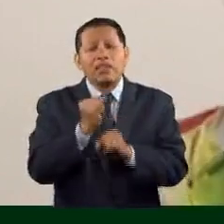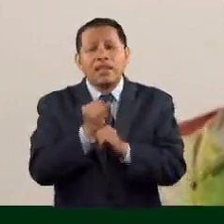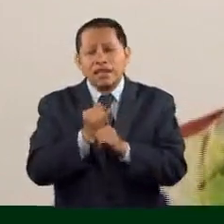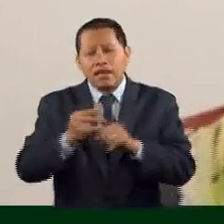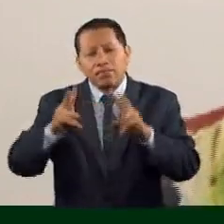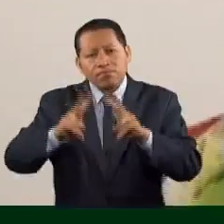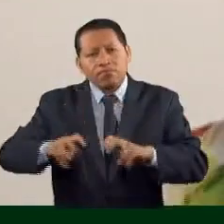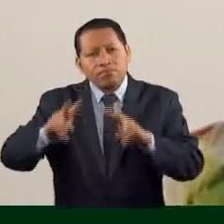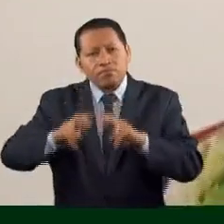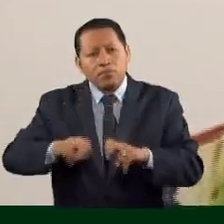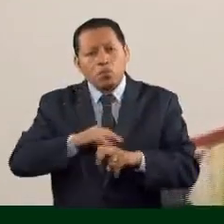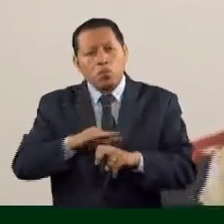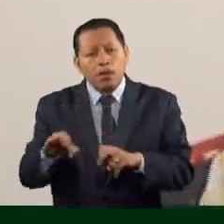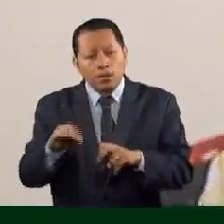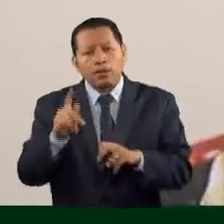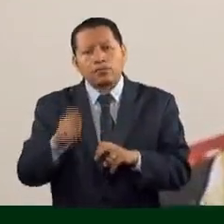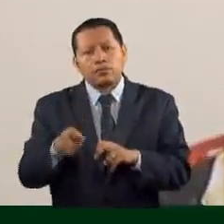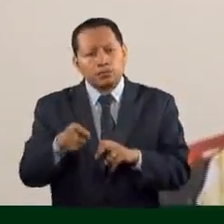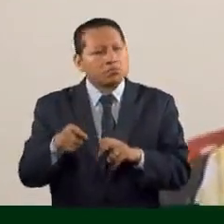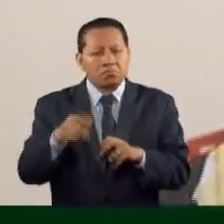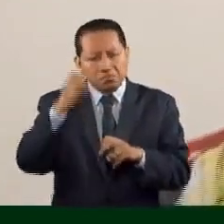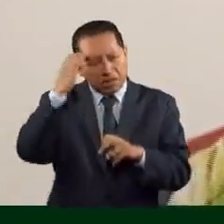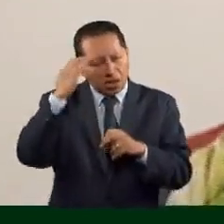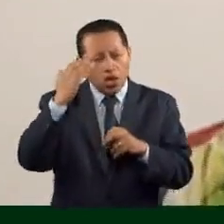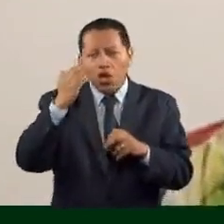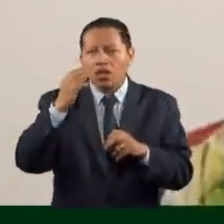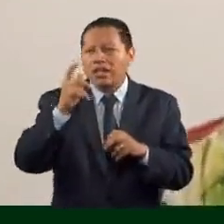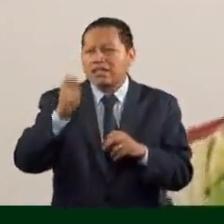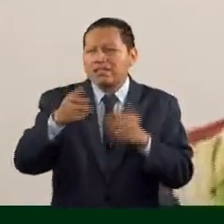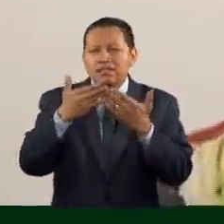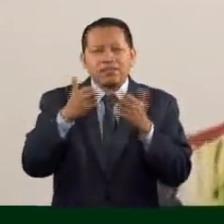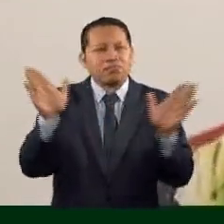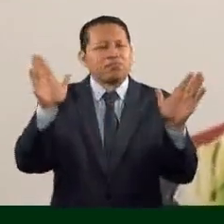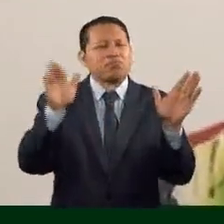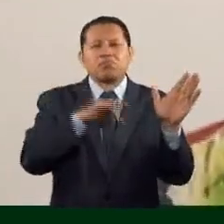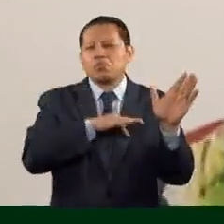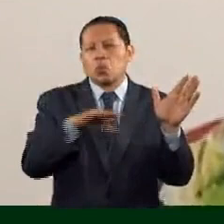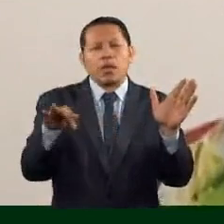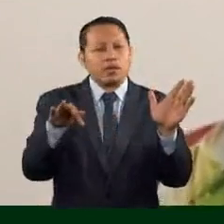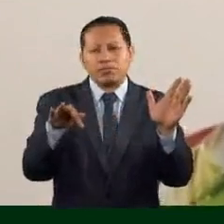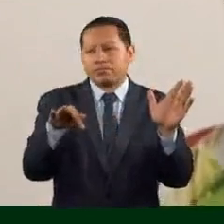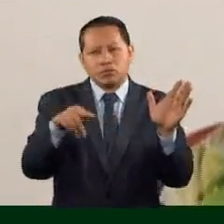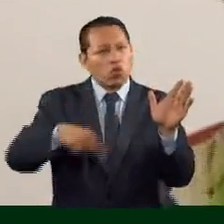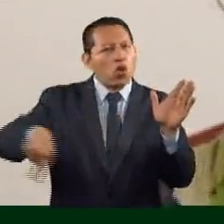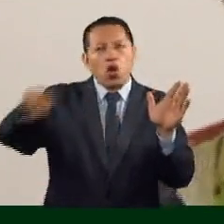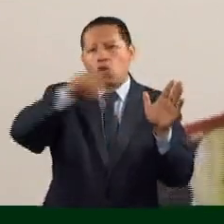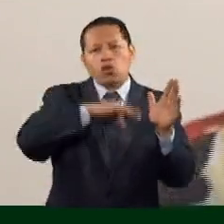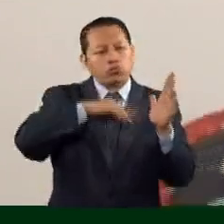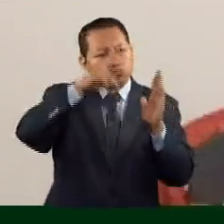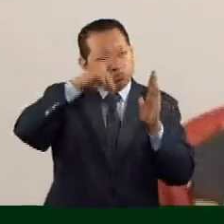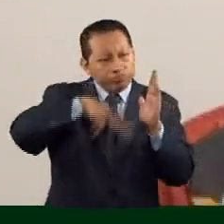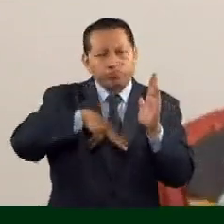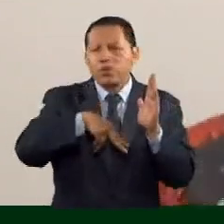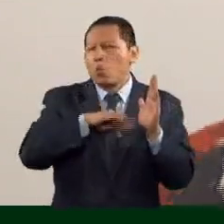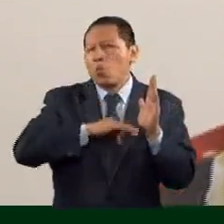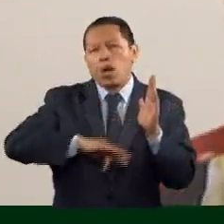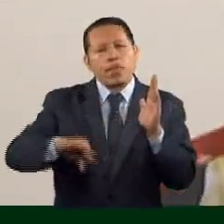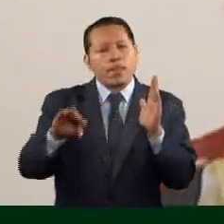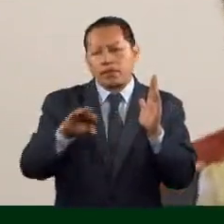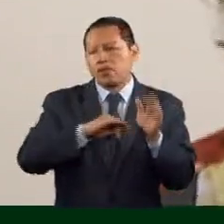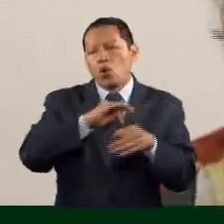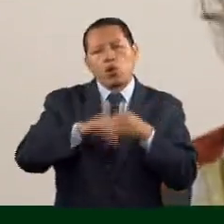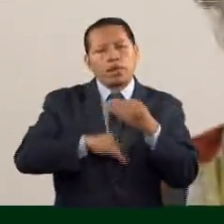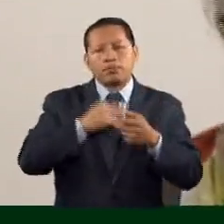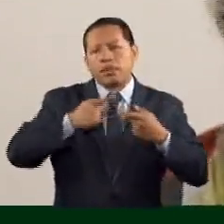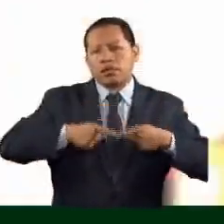es completamente de conocimiento abierto. Esa es la idea, ponerlo a disposición de las personas que